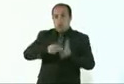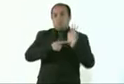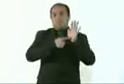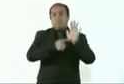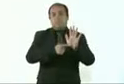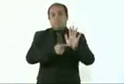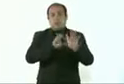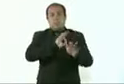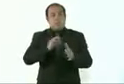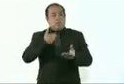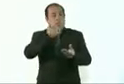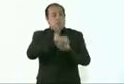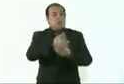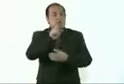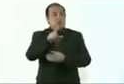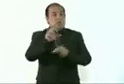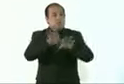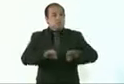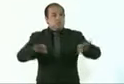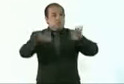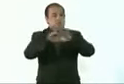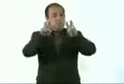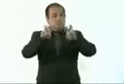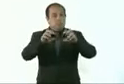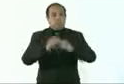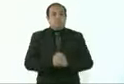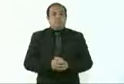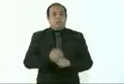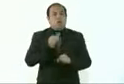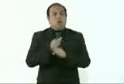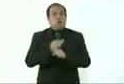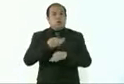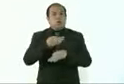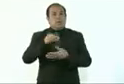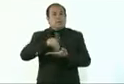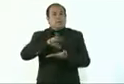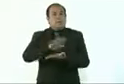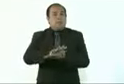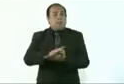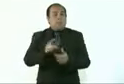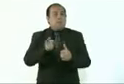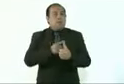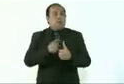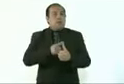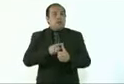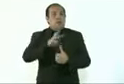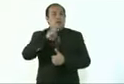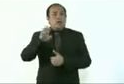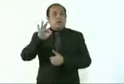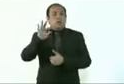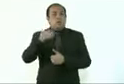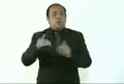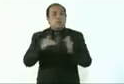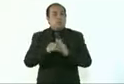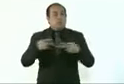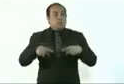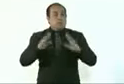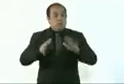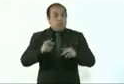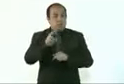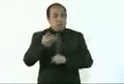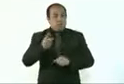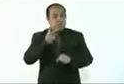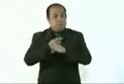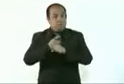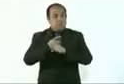que pueden acudir y un tema importante. Estamos en este momento citando principalmente a 340 mil personas que ya recibieron su